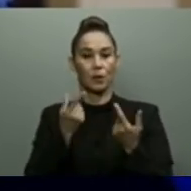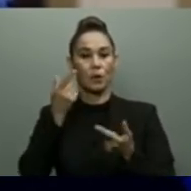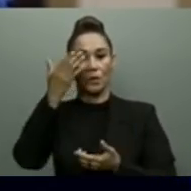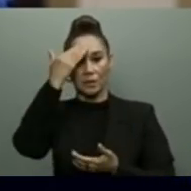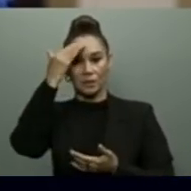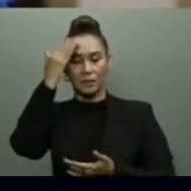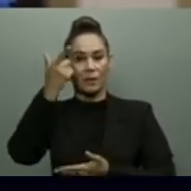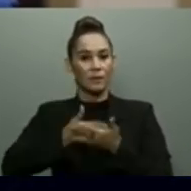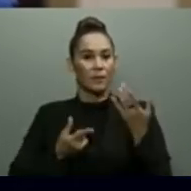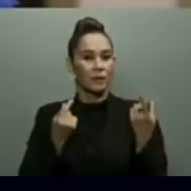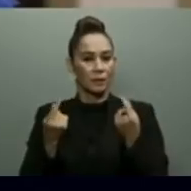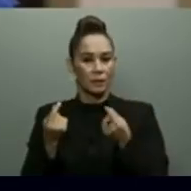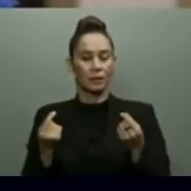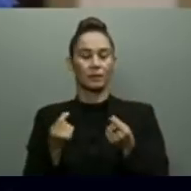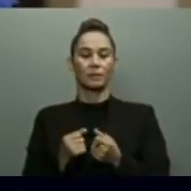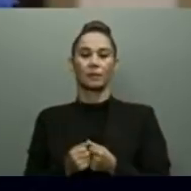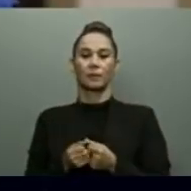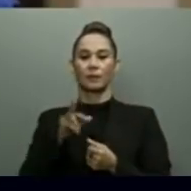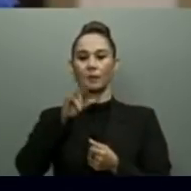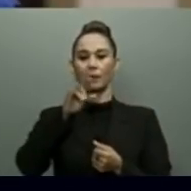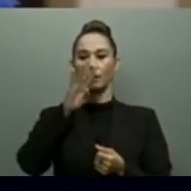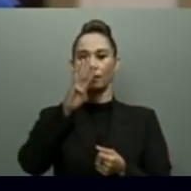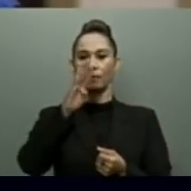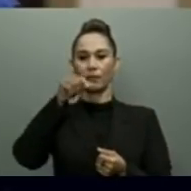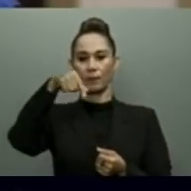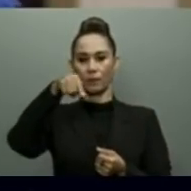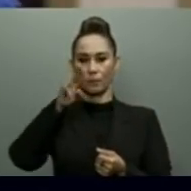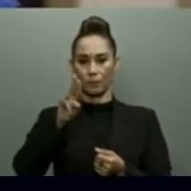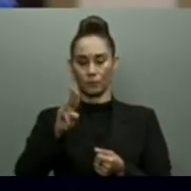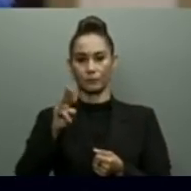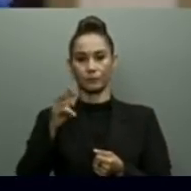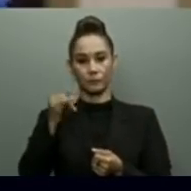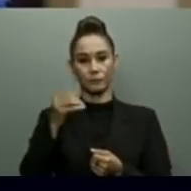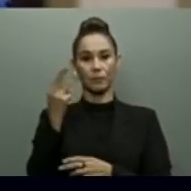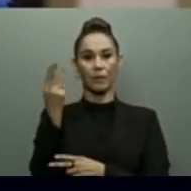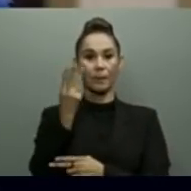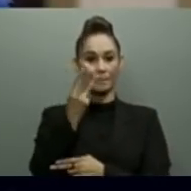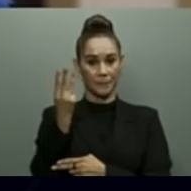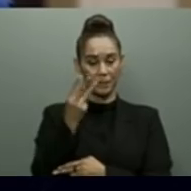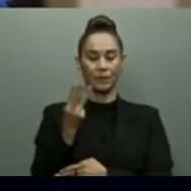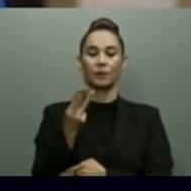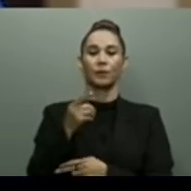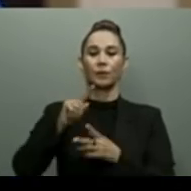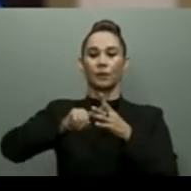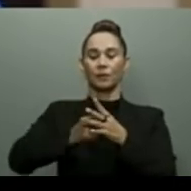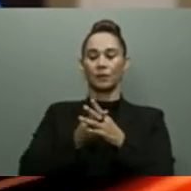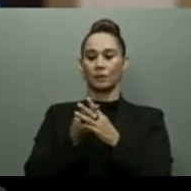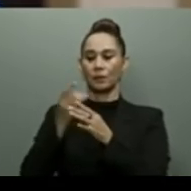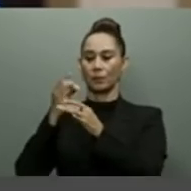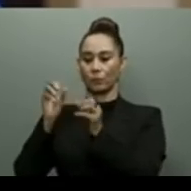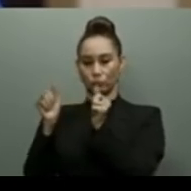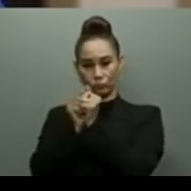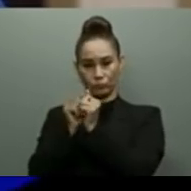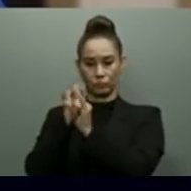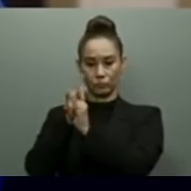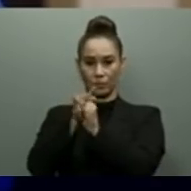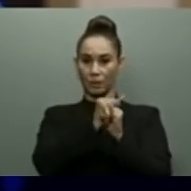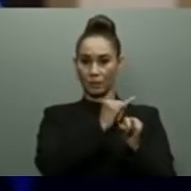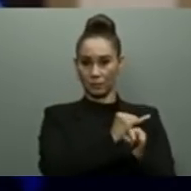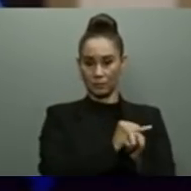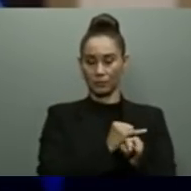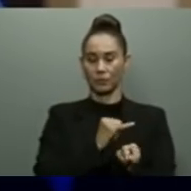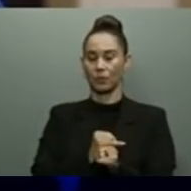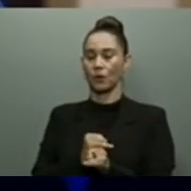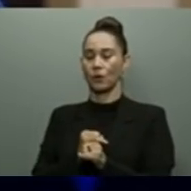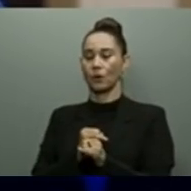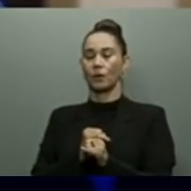NRBQ, con sus siglas en inglés. A partir de este miércoles, iniciaremos conjuntamente con las instituciones que conforman el